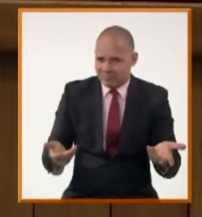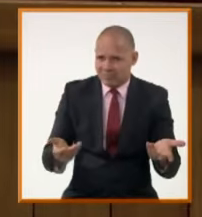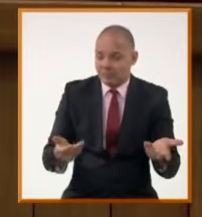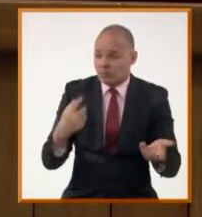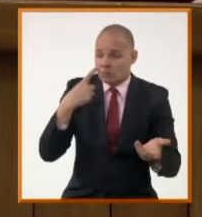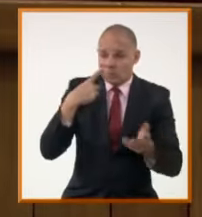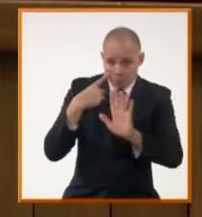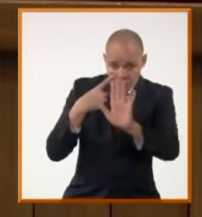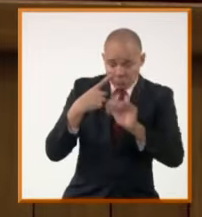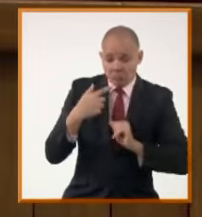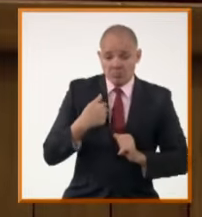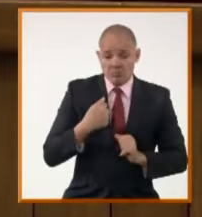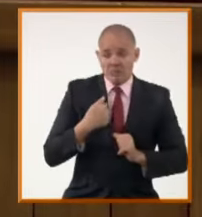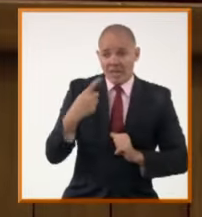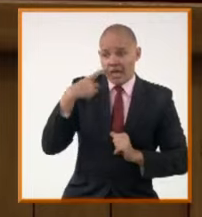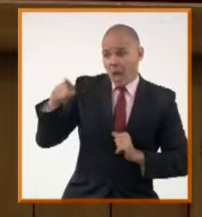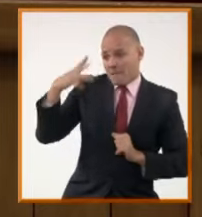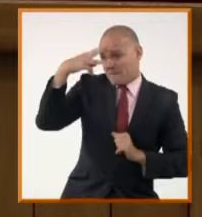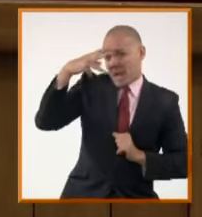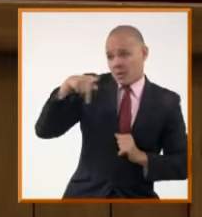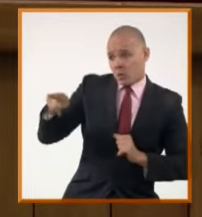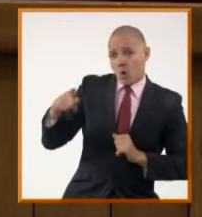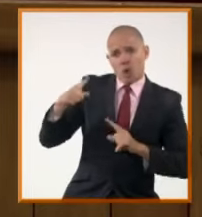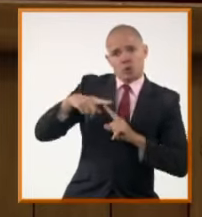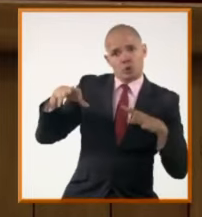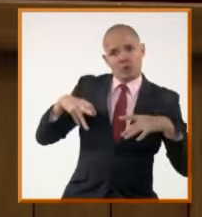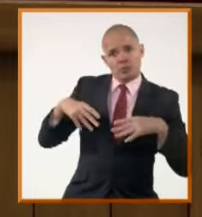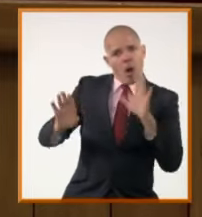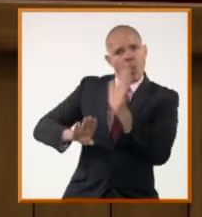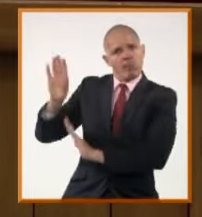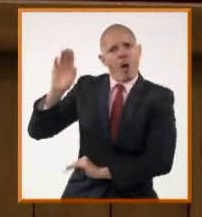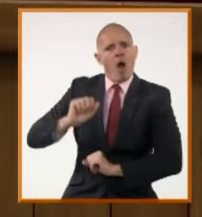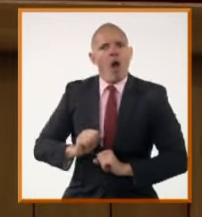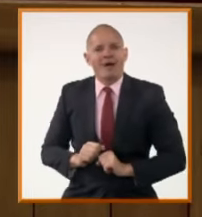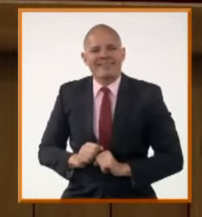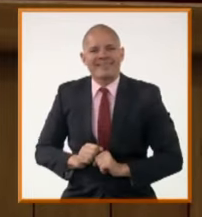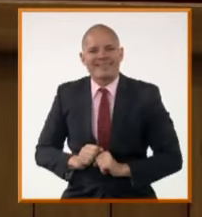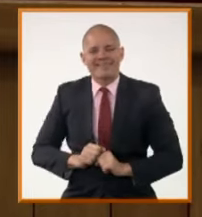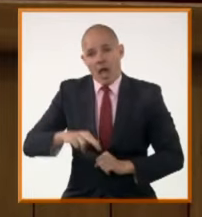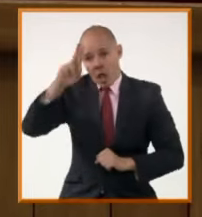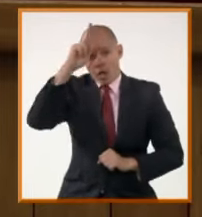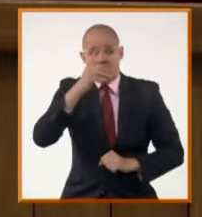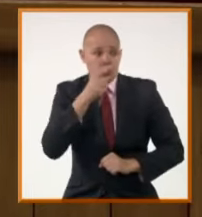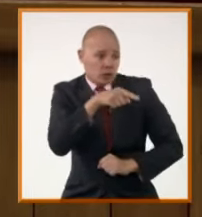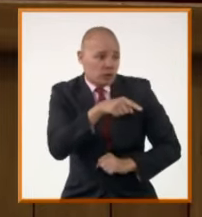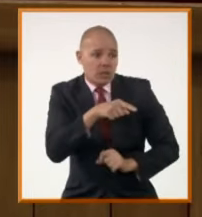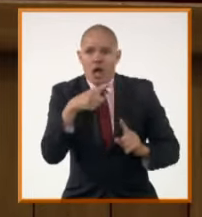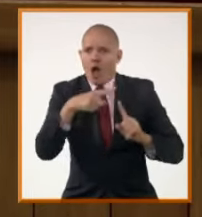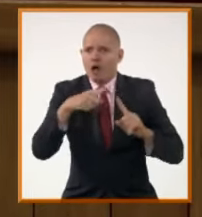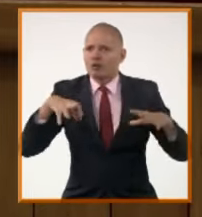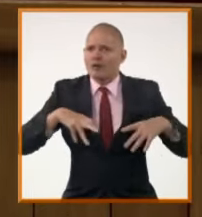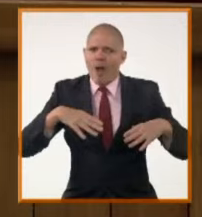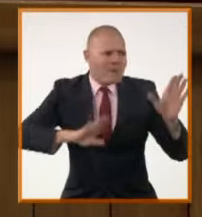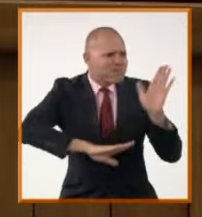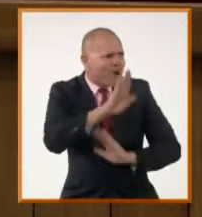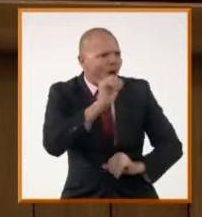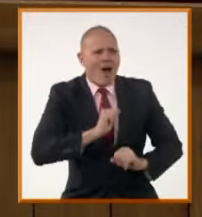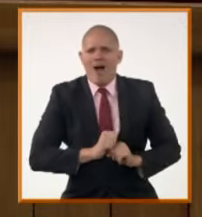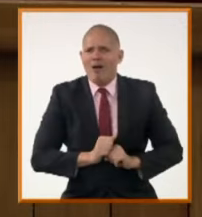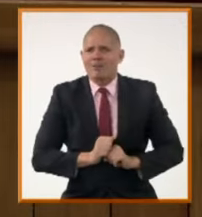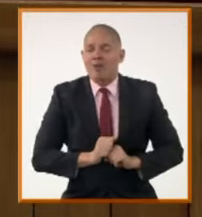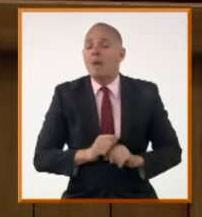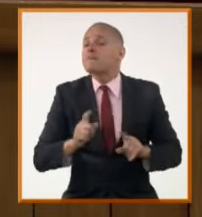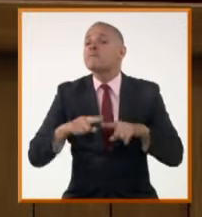Dominicana, pero con una gran diferencia, donde el 50% de los turistas son de los Estados Unidos, un mercado cual